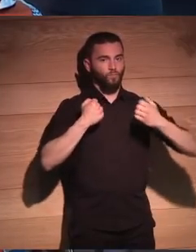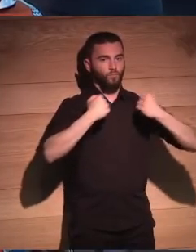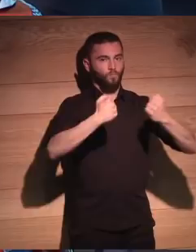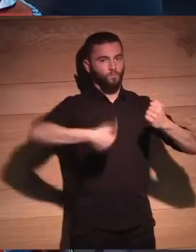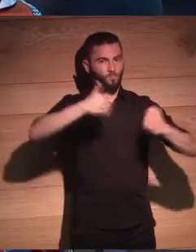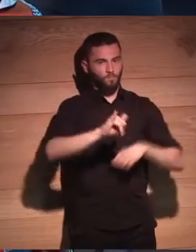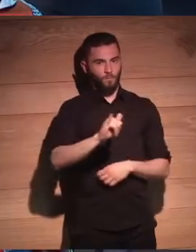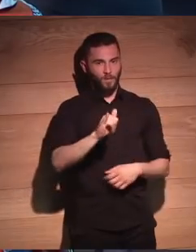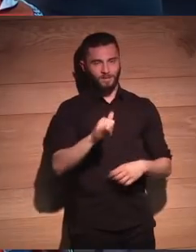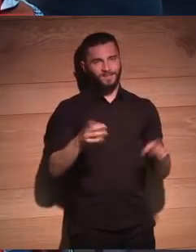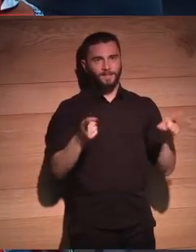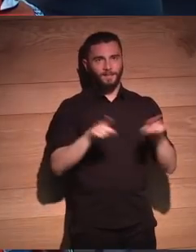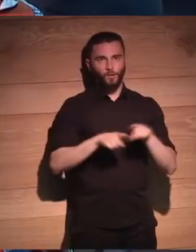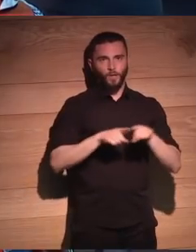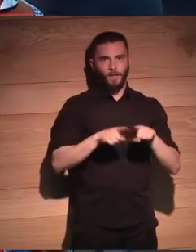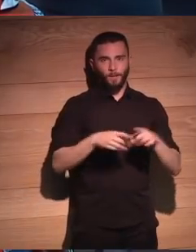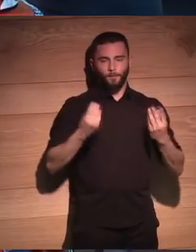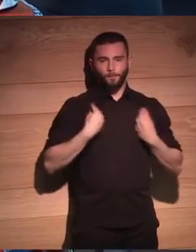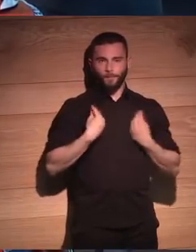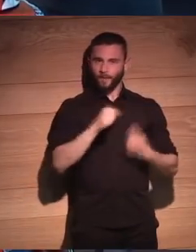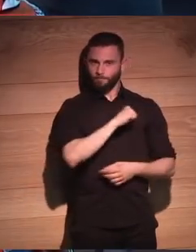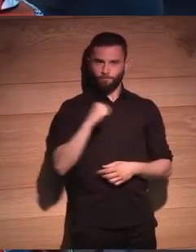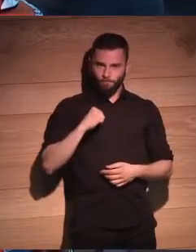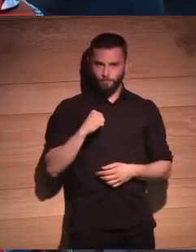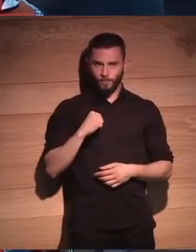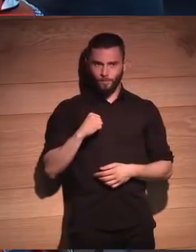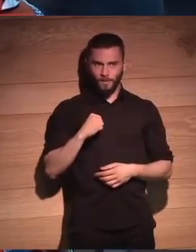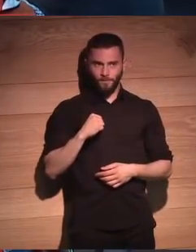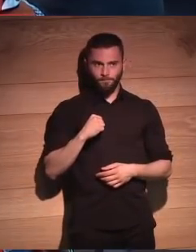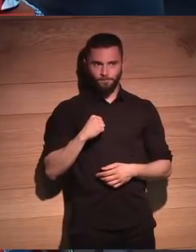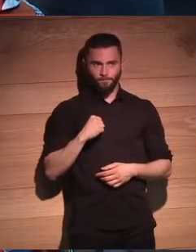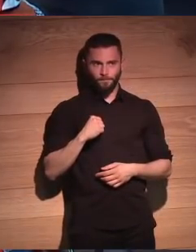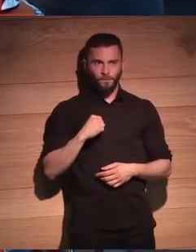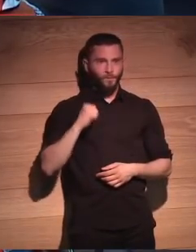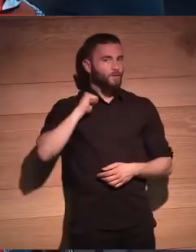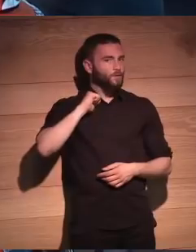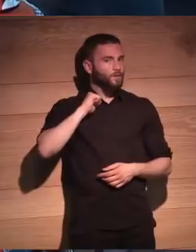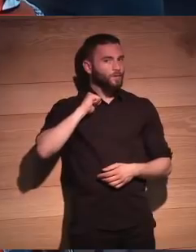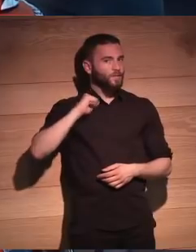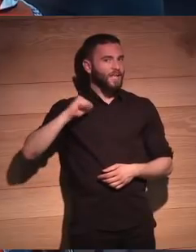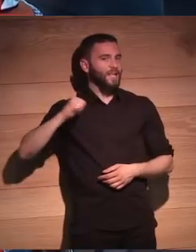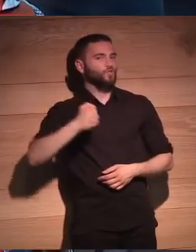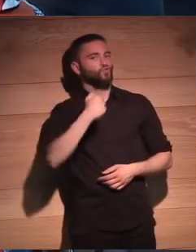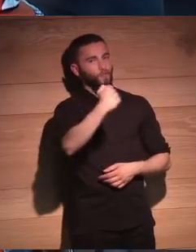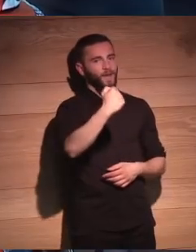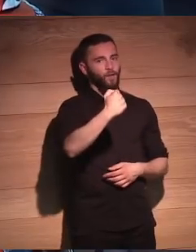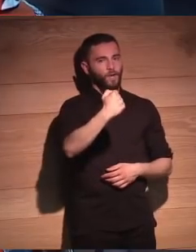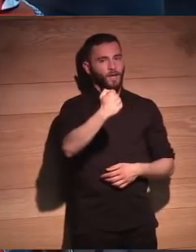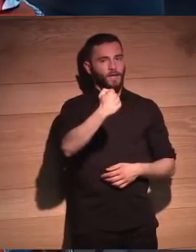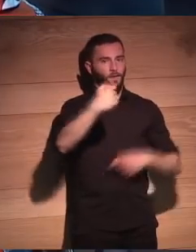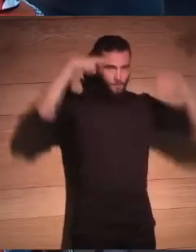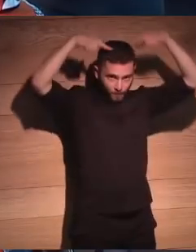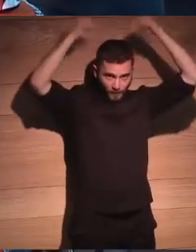una vida propia que muchas veces se ve subordinada un poco pues eso, al superhéroe, ¿no? Por excelencia que es